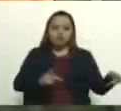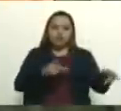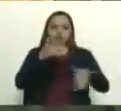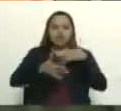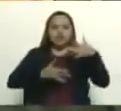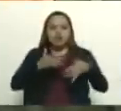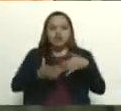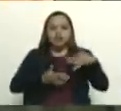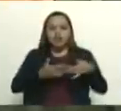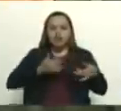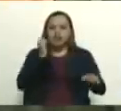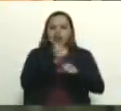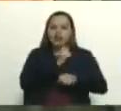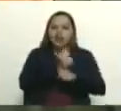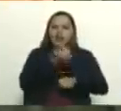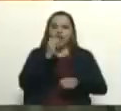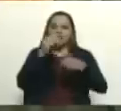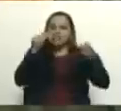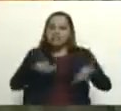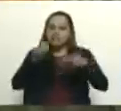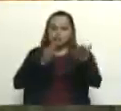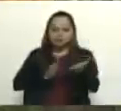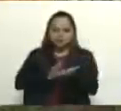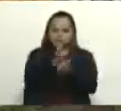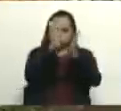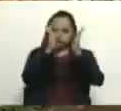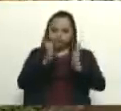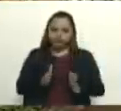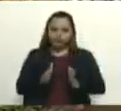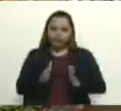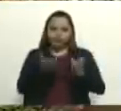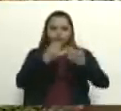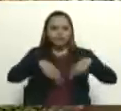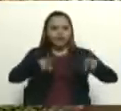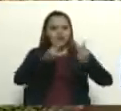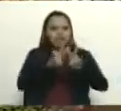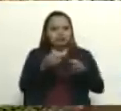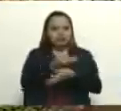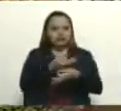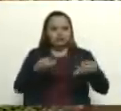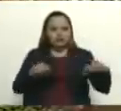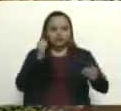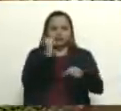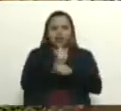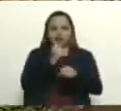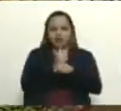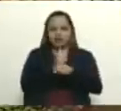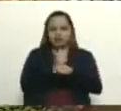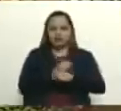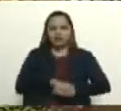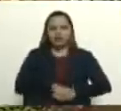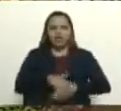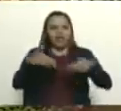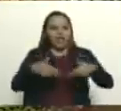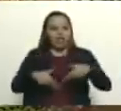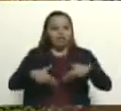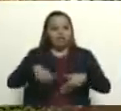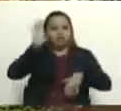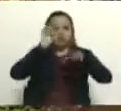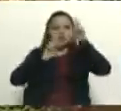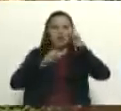estuvo siempre definida por la rectitud, entereza, eficiencia y pulcritud. Sus conocimientos y esfuerzos